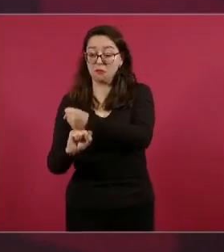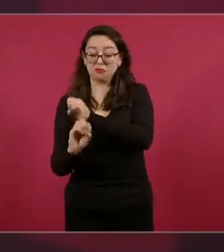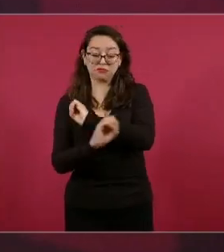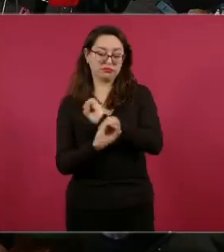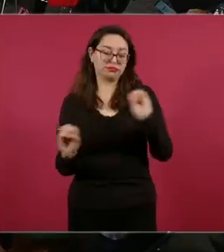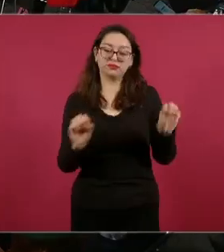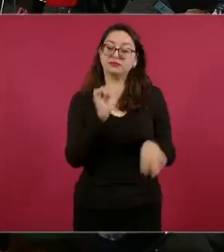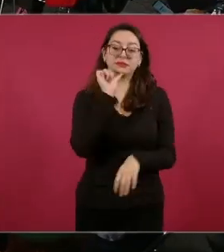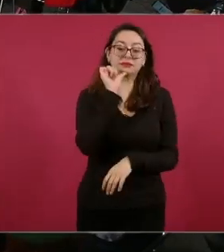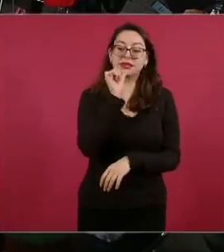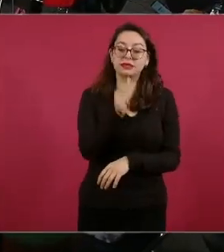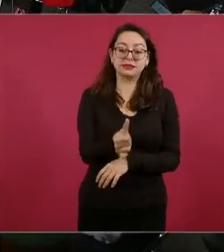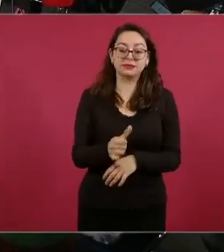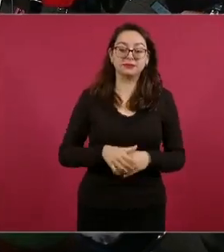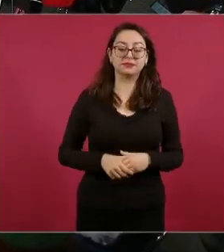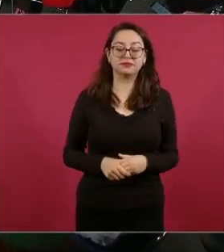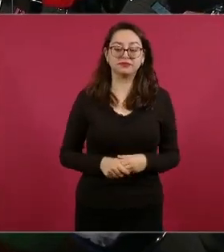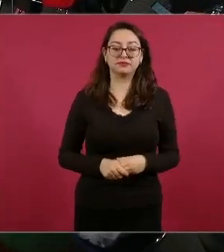cuánto?